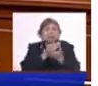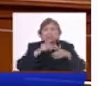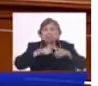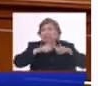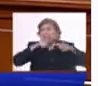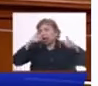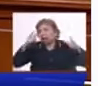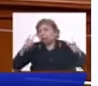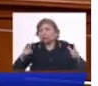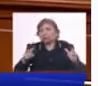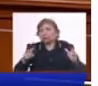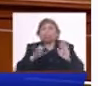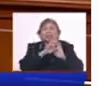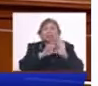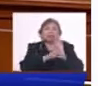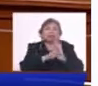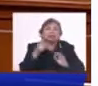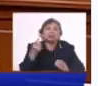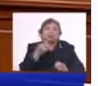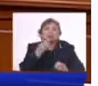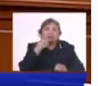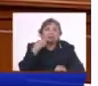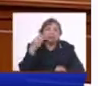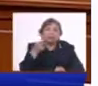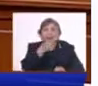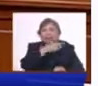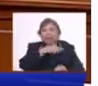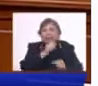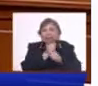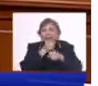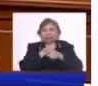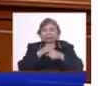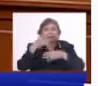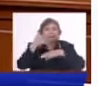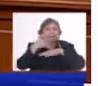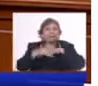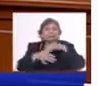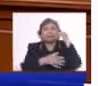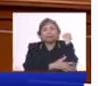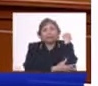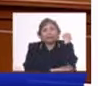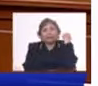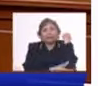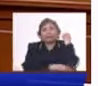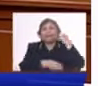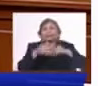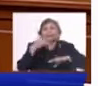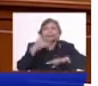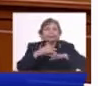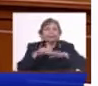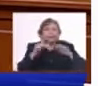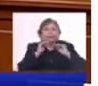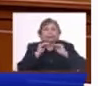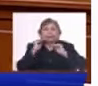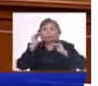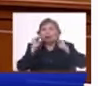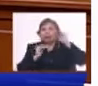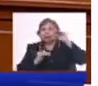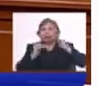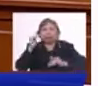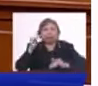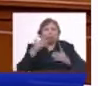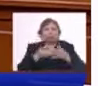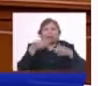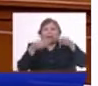grandes, porque la Constitución solo está hecha para ellos. Desde el vacío de la pobreza, desde el vacío de la desigualdad, desde el vacío